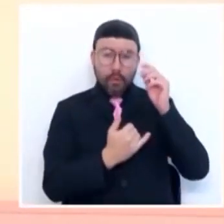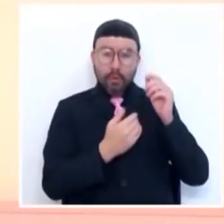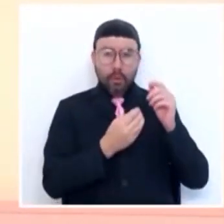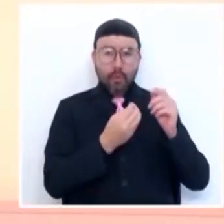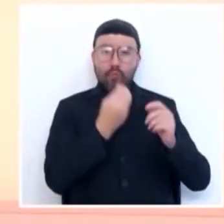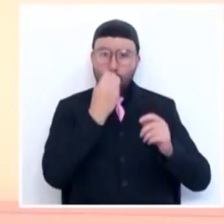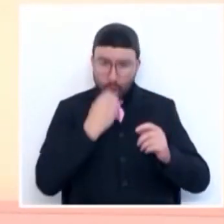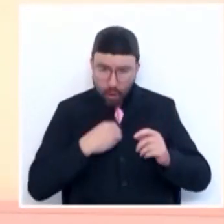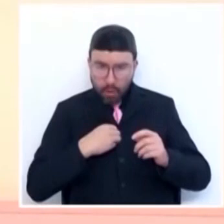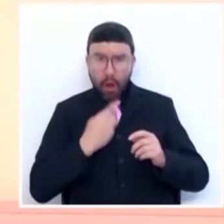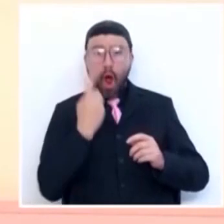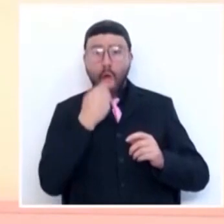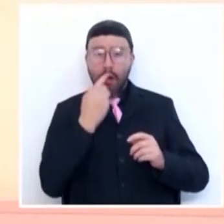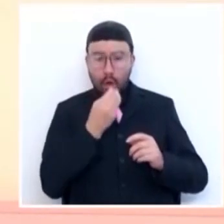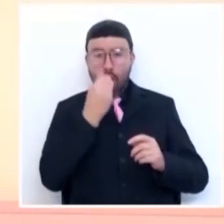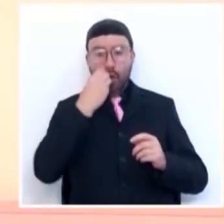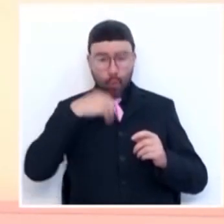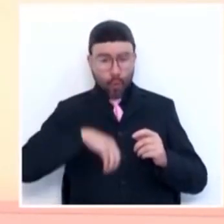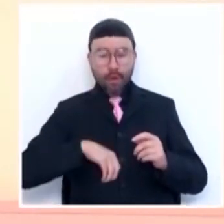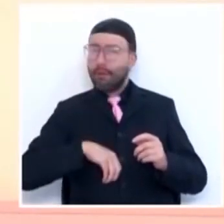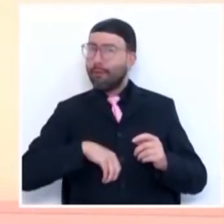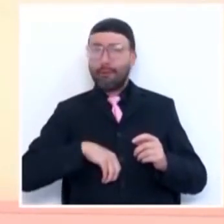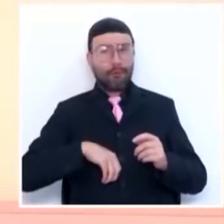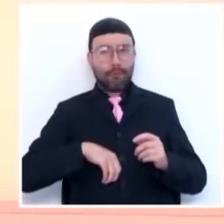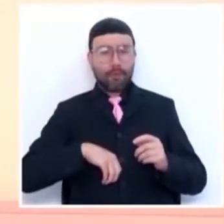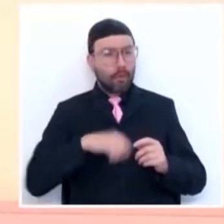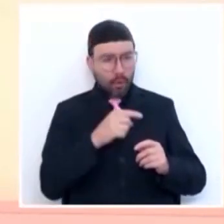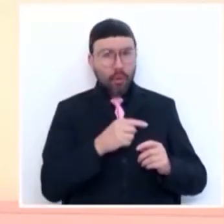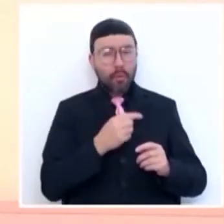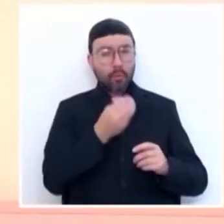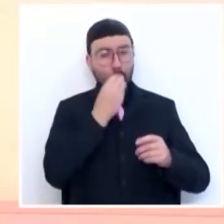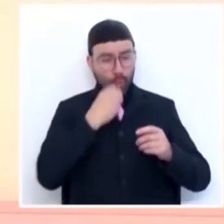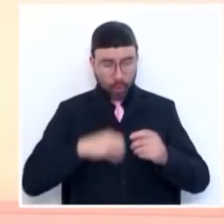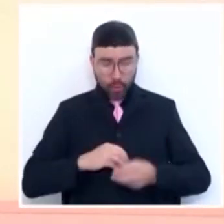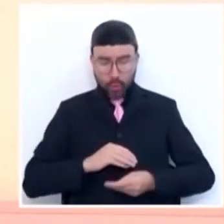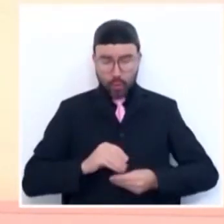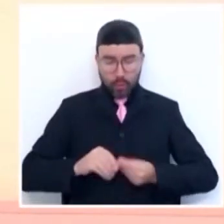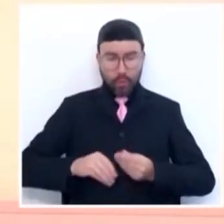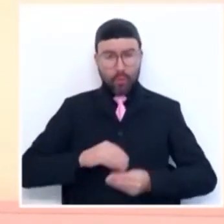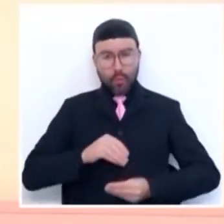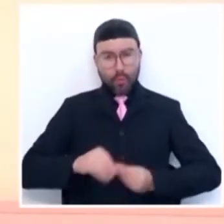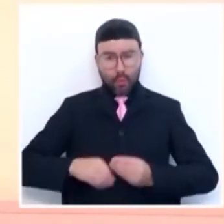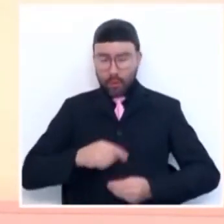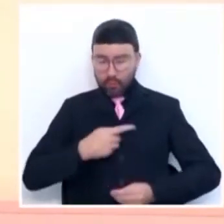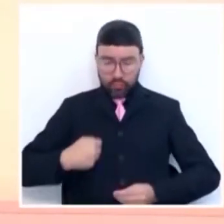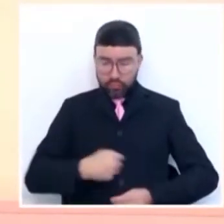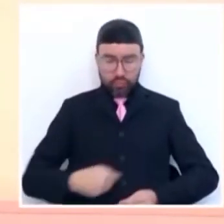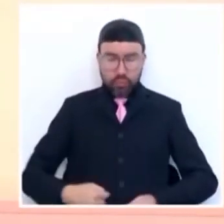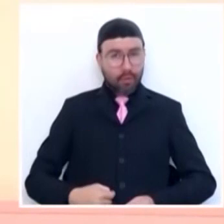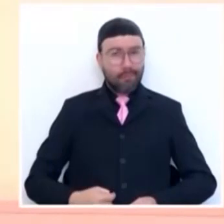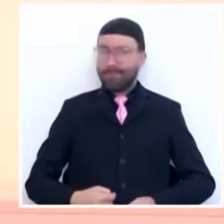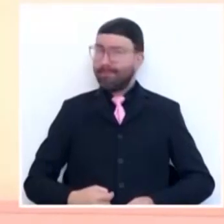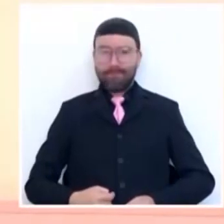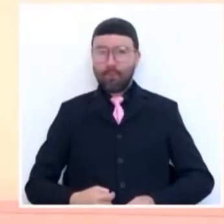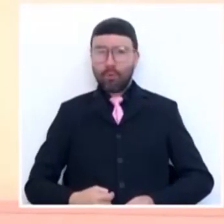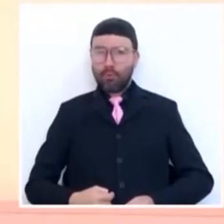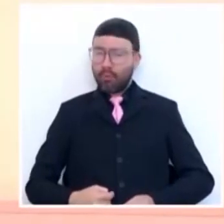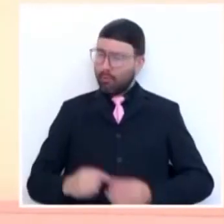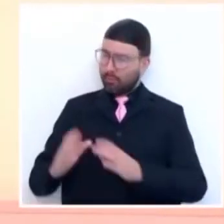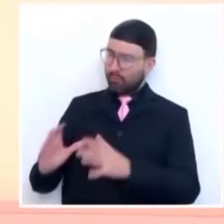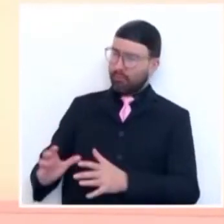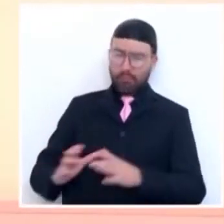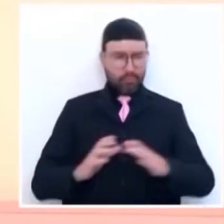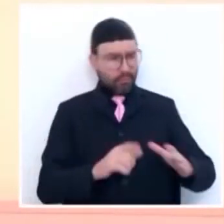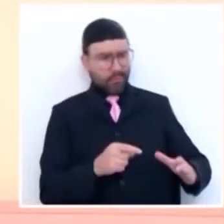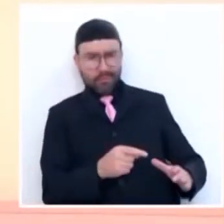boca y que no atraviesan un proceso de digestión por nuestro tubo digestivo. Por